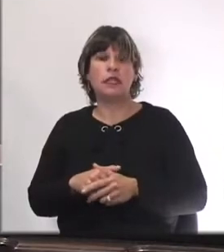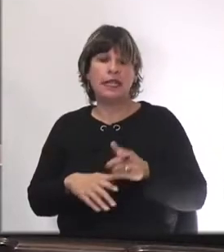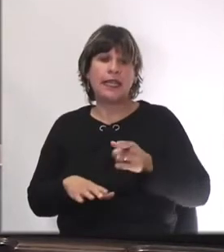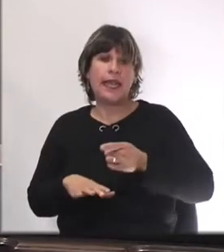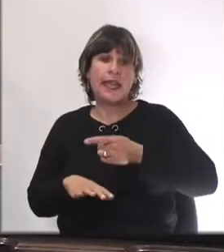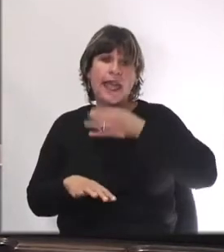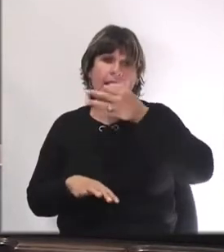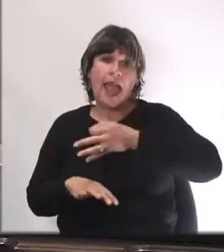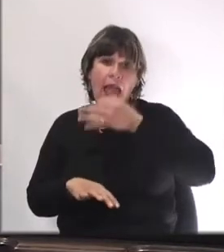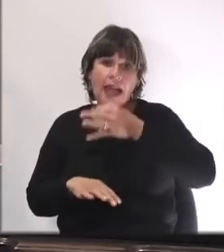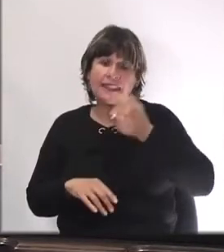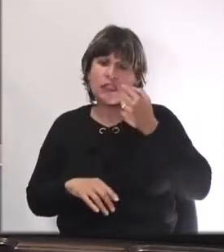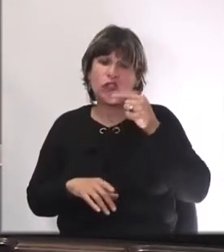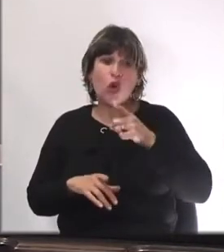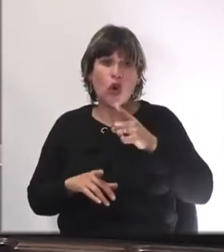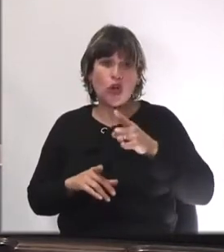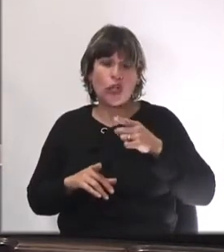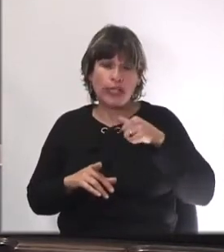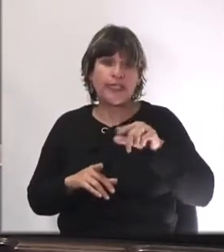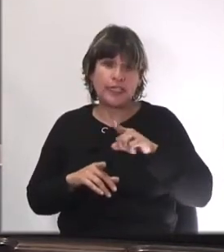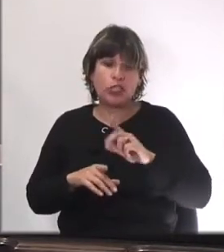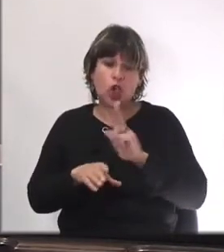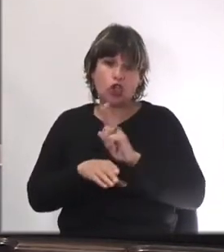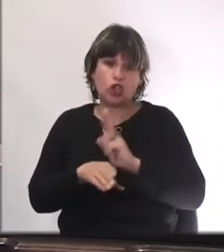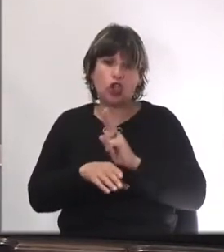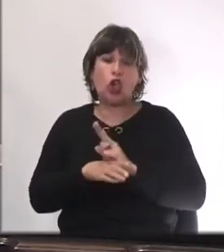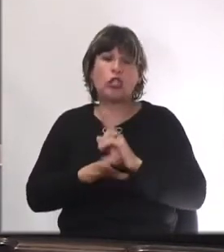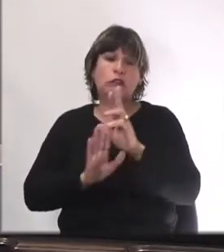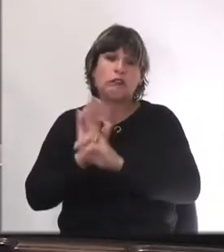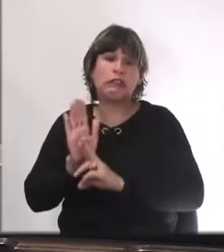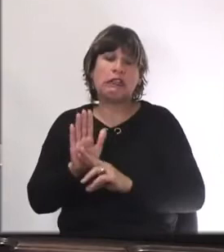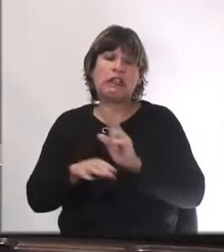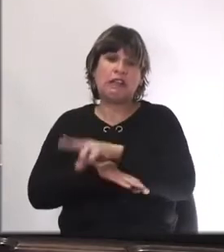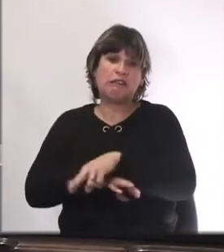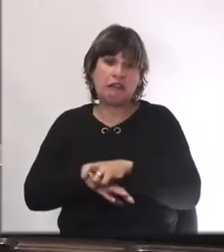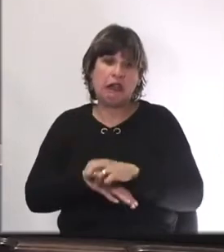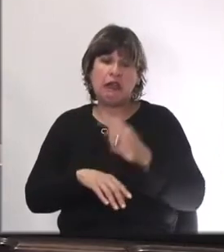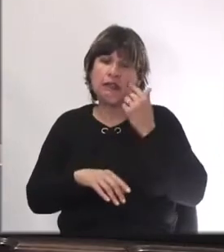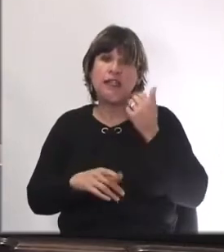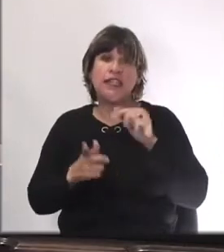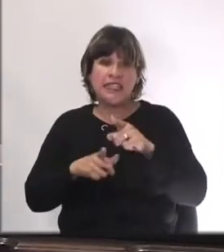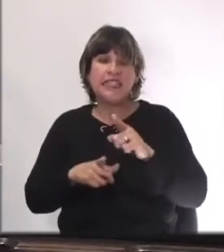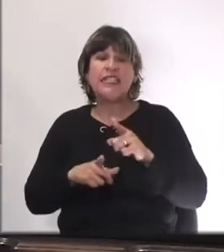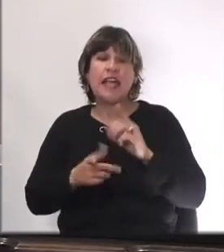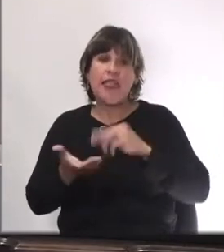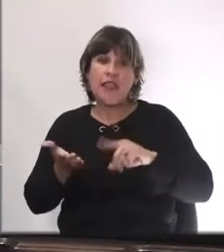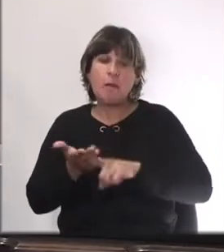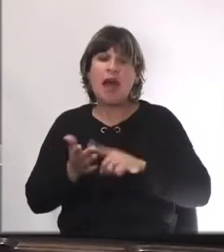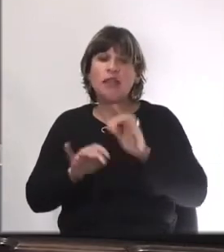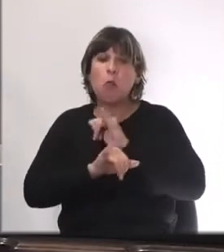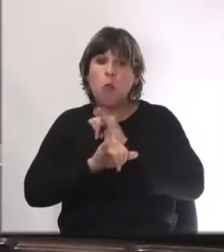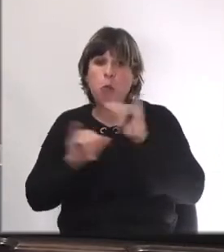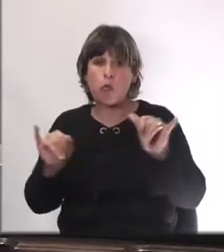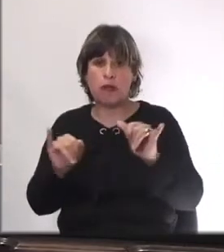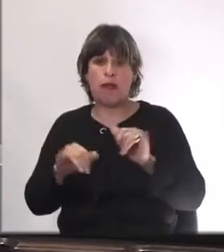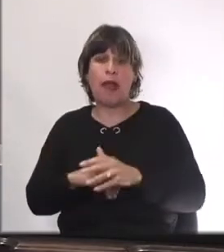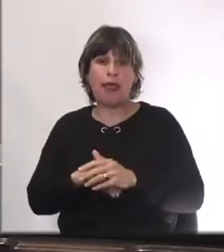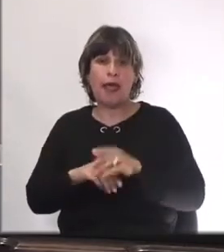asesoren y den seguimiento a la regla fiscal. Y esa regla fiscal además debe ser publicada de manera